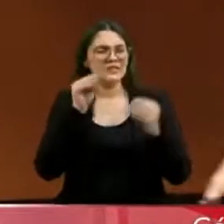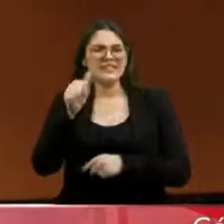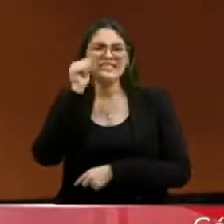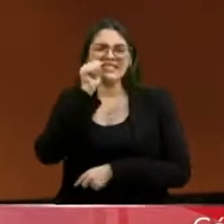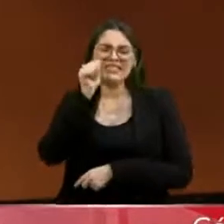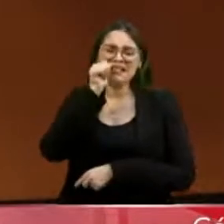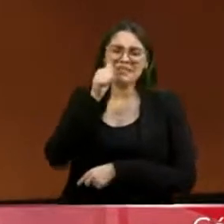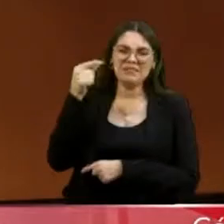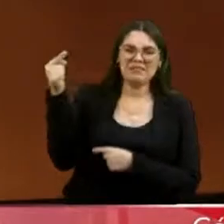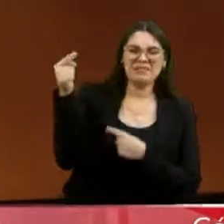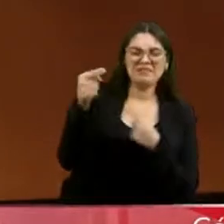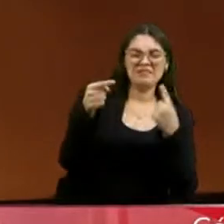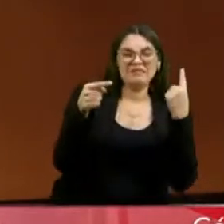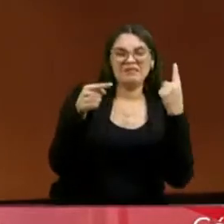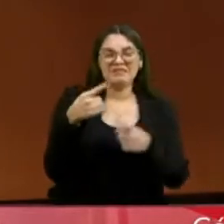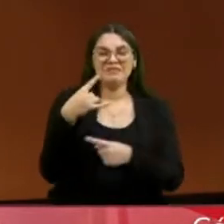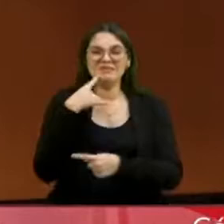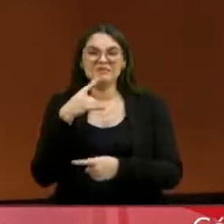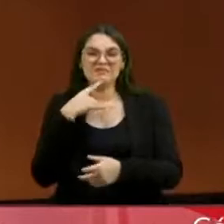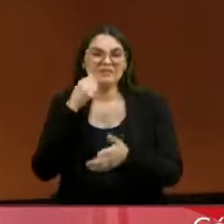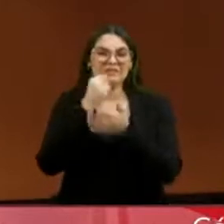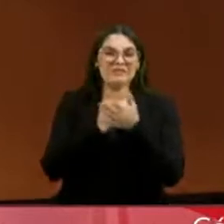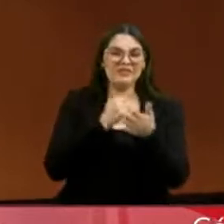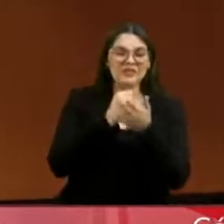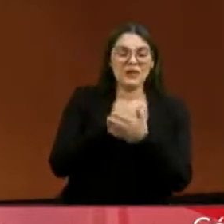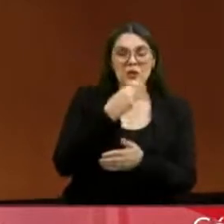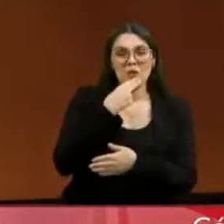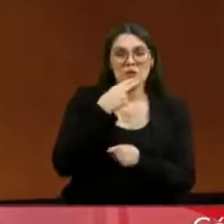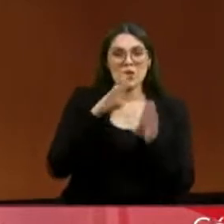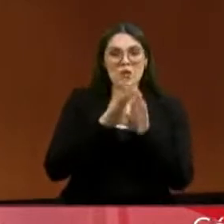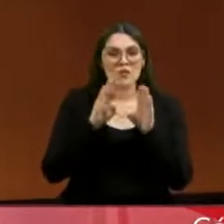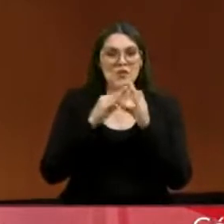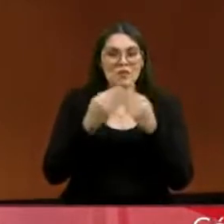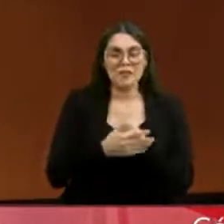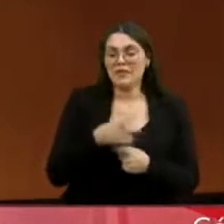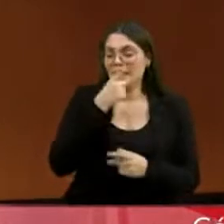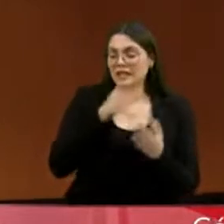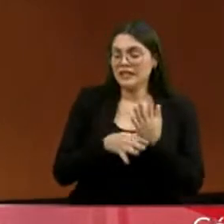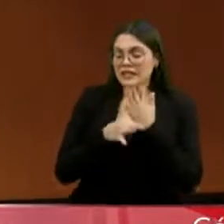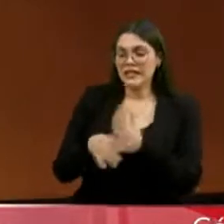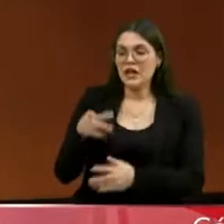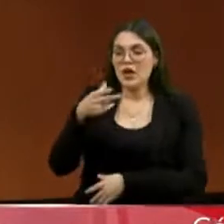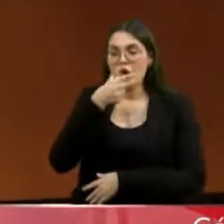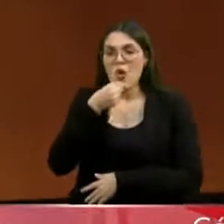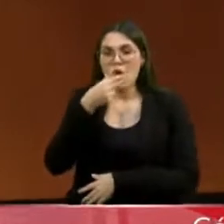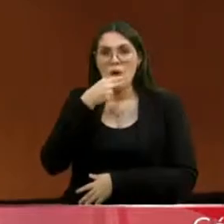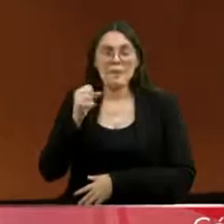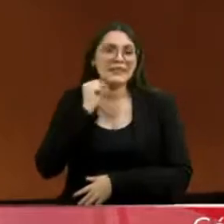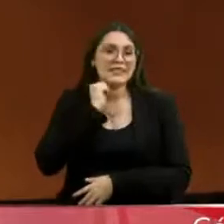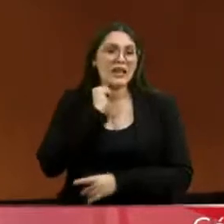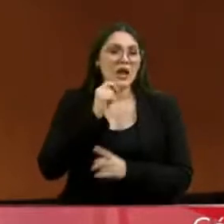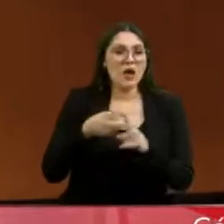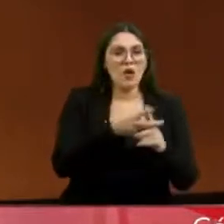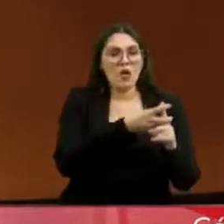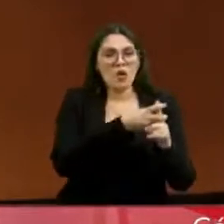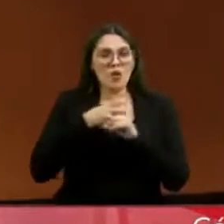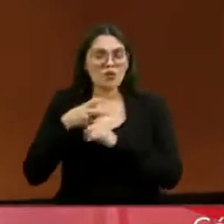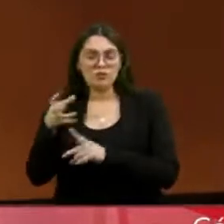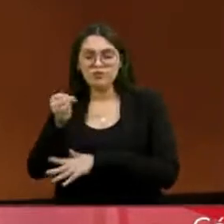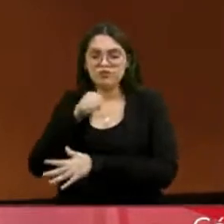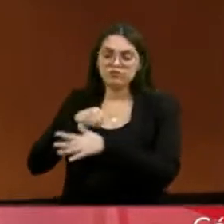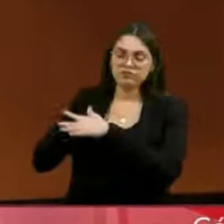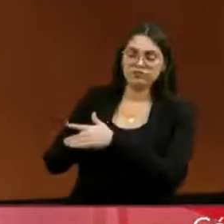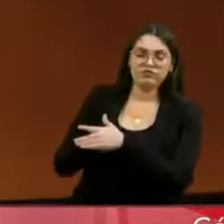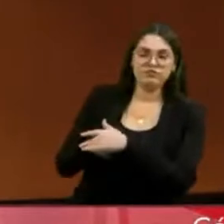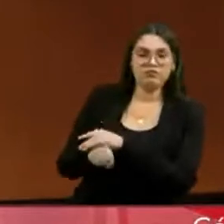de provocaciones y maniobras. Dijeron que un senador habría sido secuestrado, retenido, privado